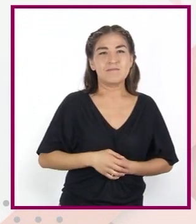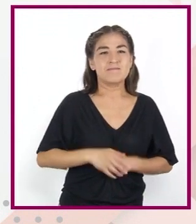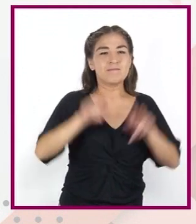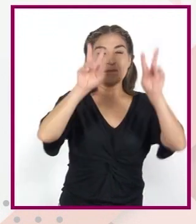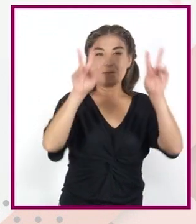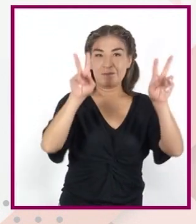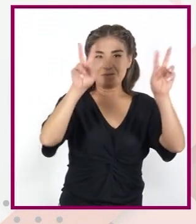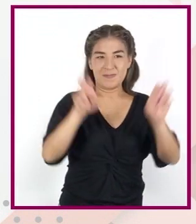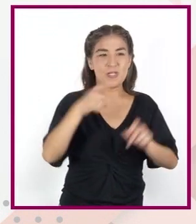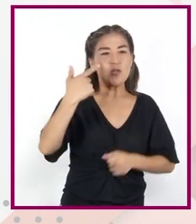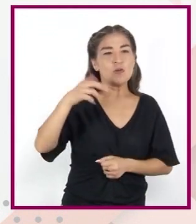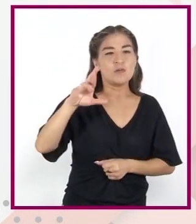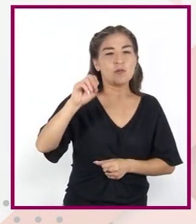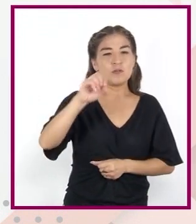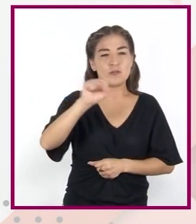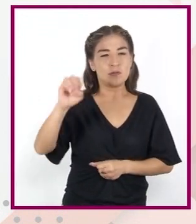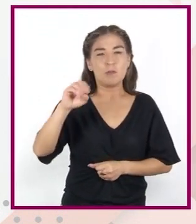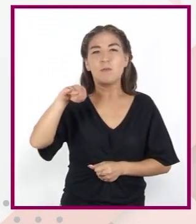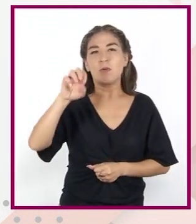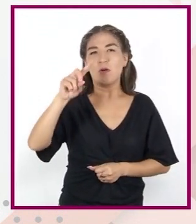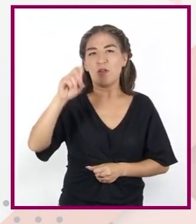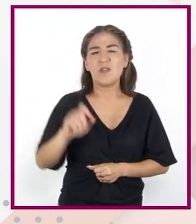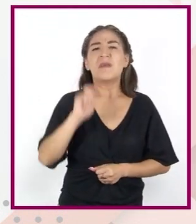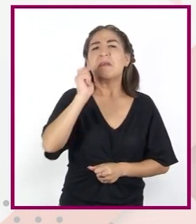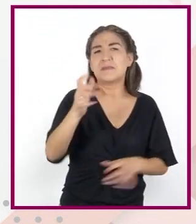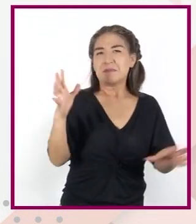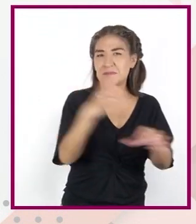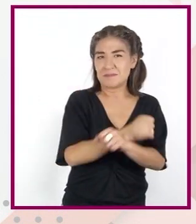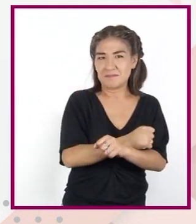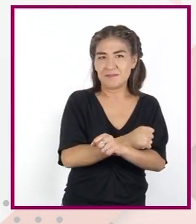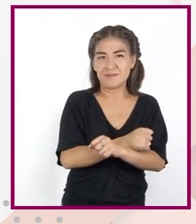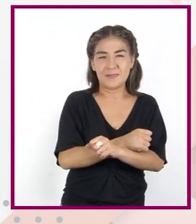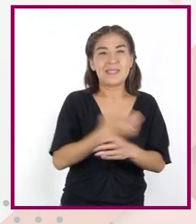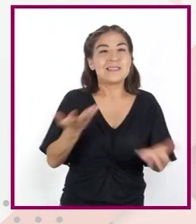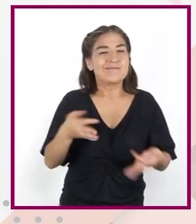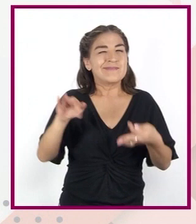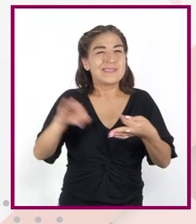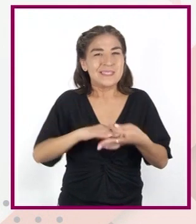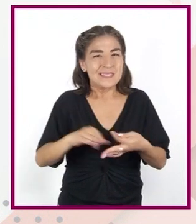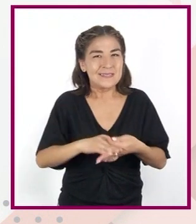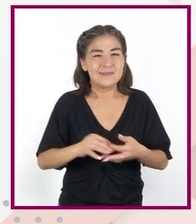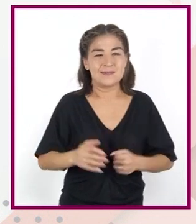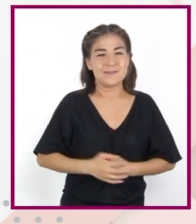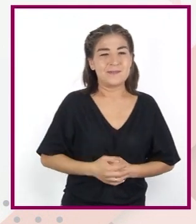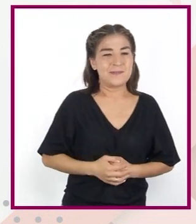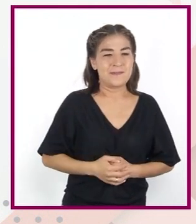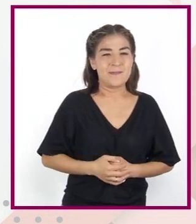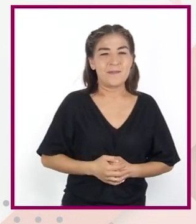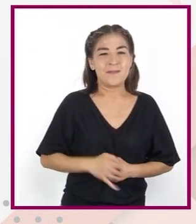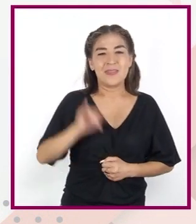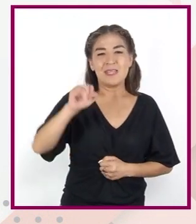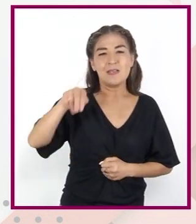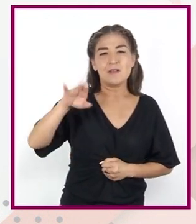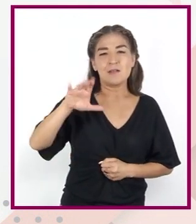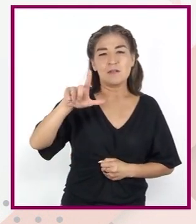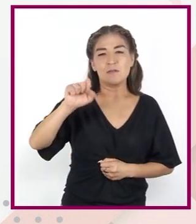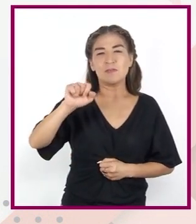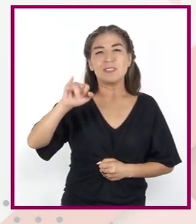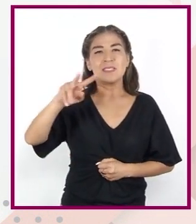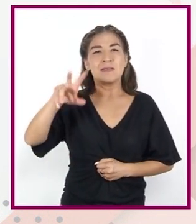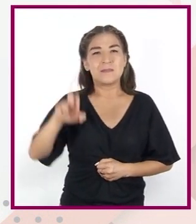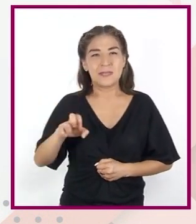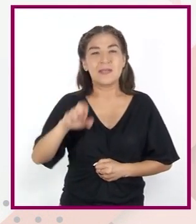término grosso modo, cuyo significado es aproximadamente. Inclusive, que